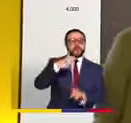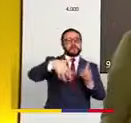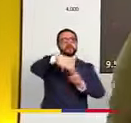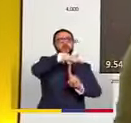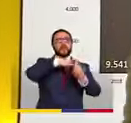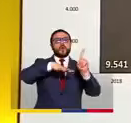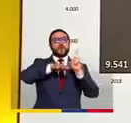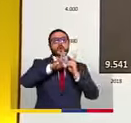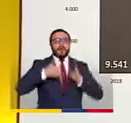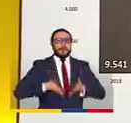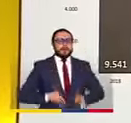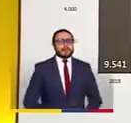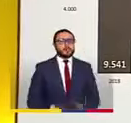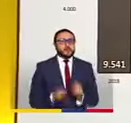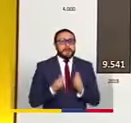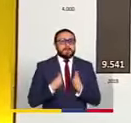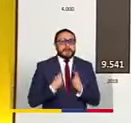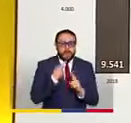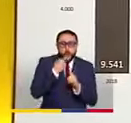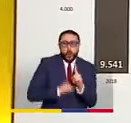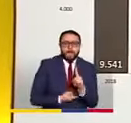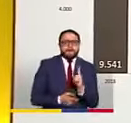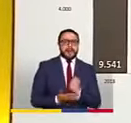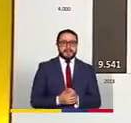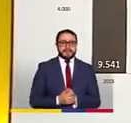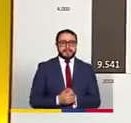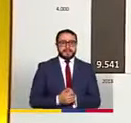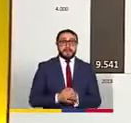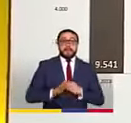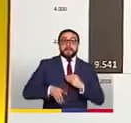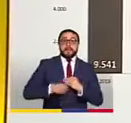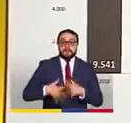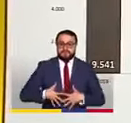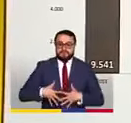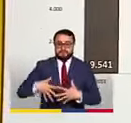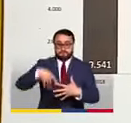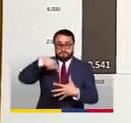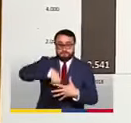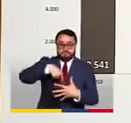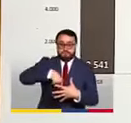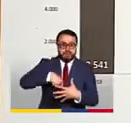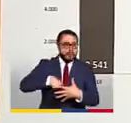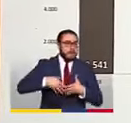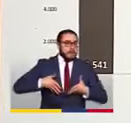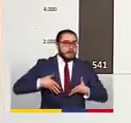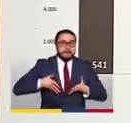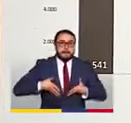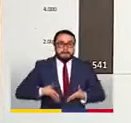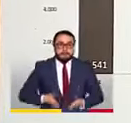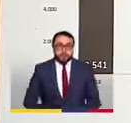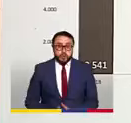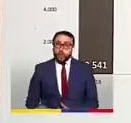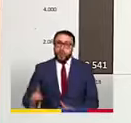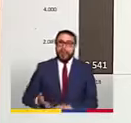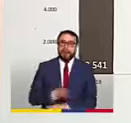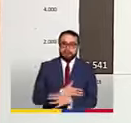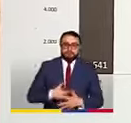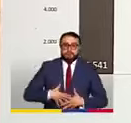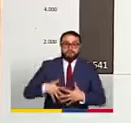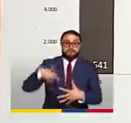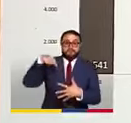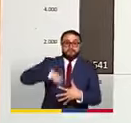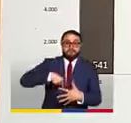de nacidos vivos de un mes y fetos en el vientre de la madre. Se dejó de atenderlo con